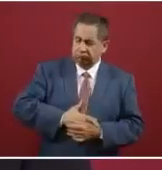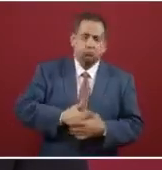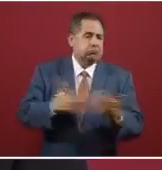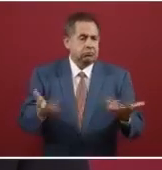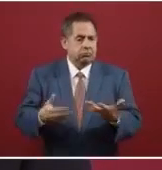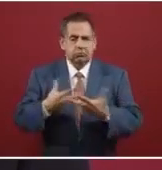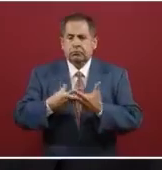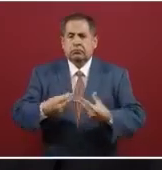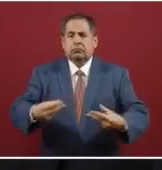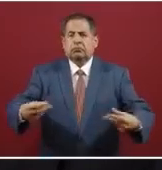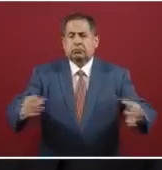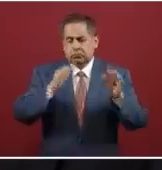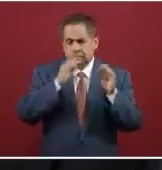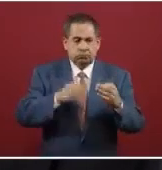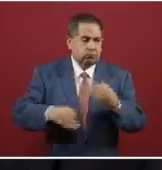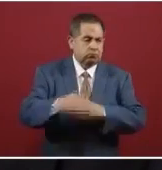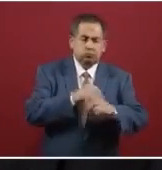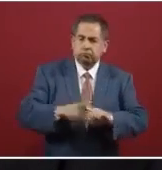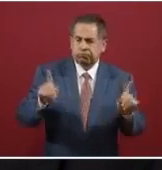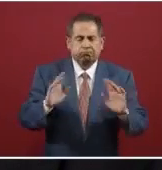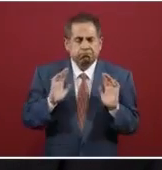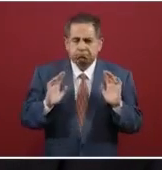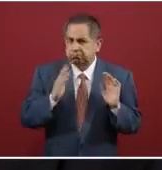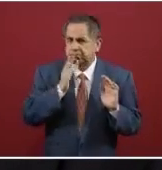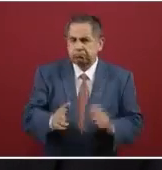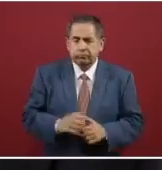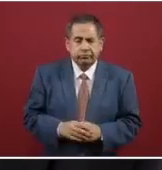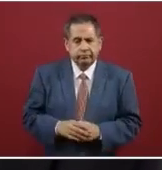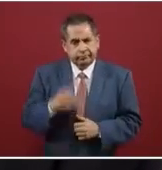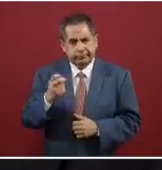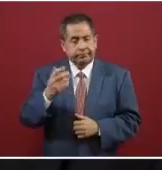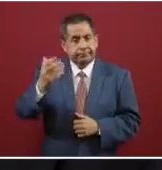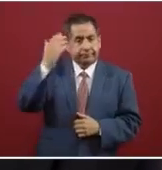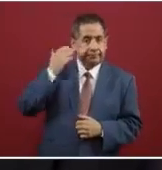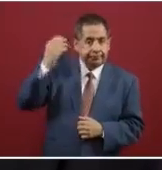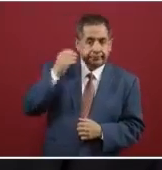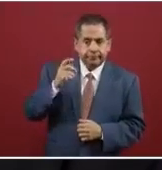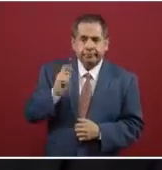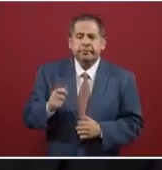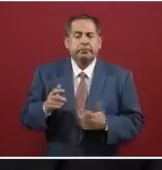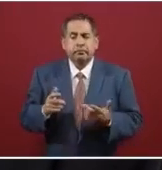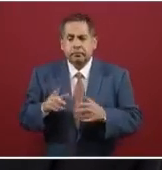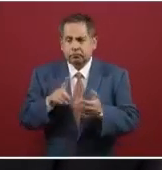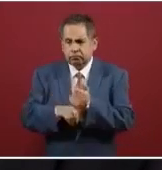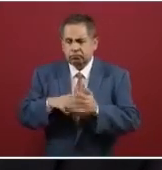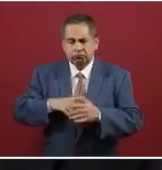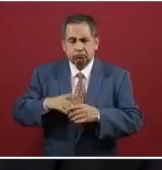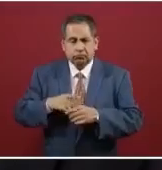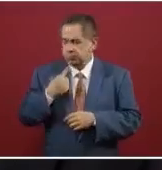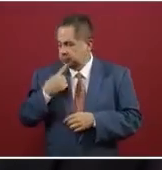esto va a ser la diferencia, porque antes había